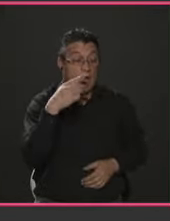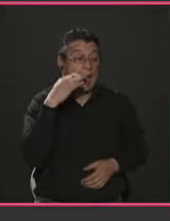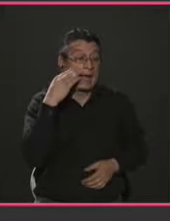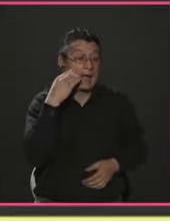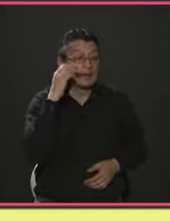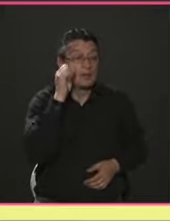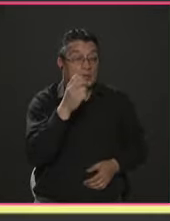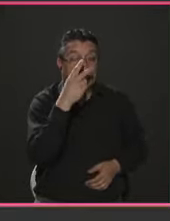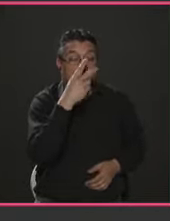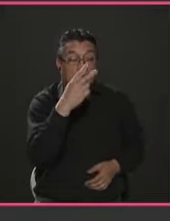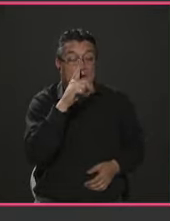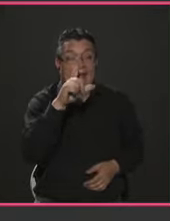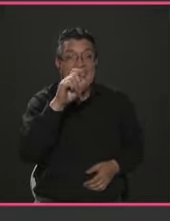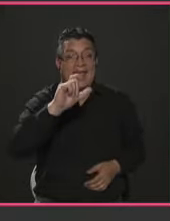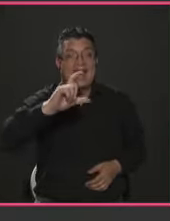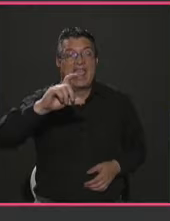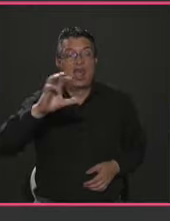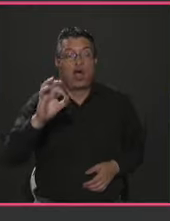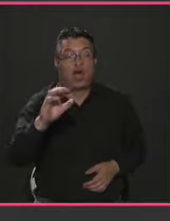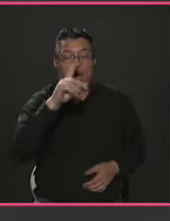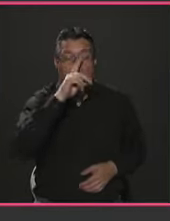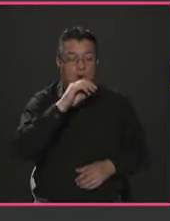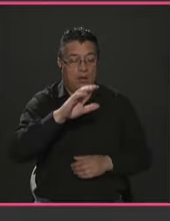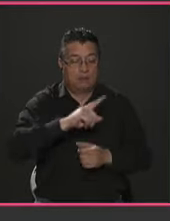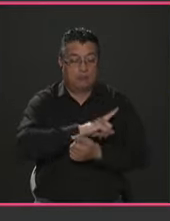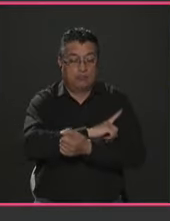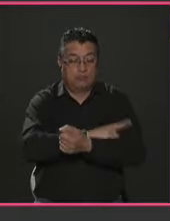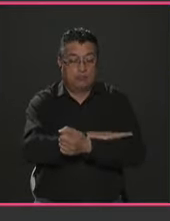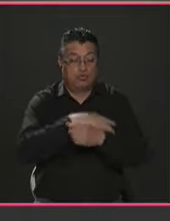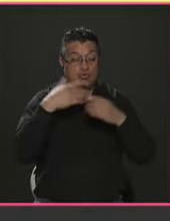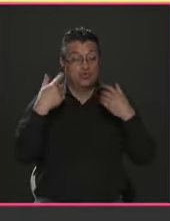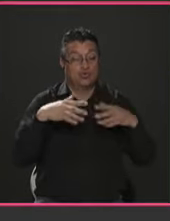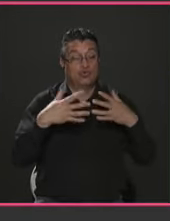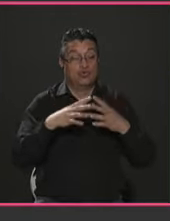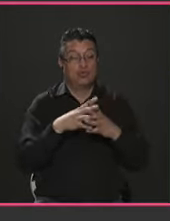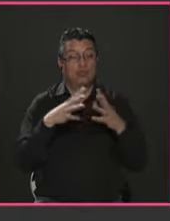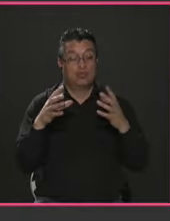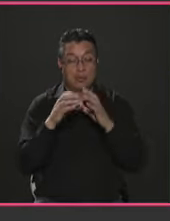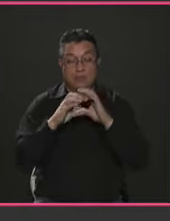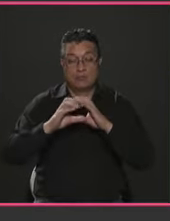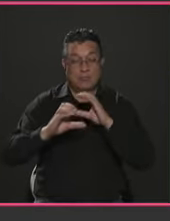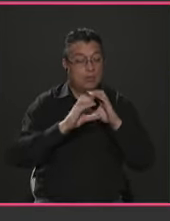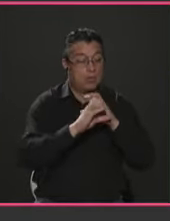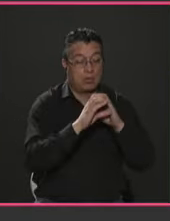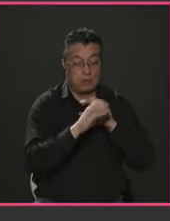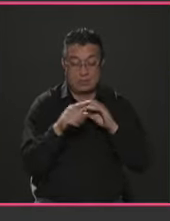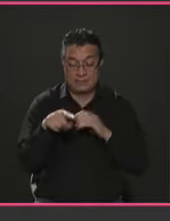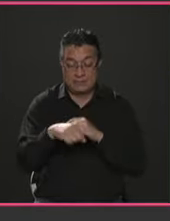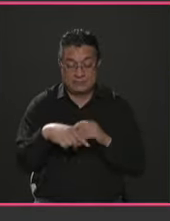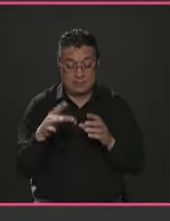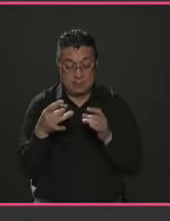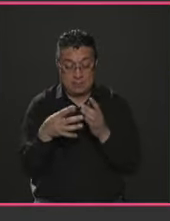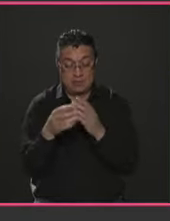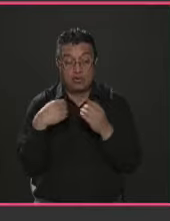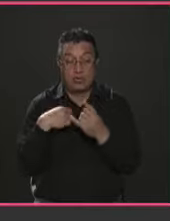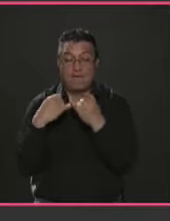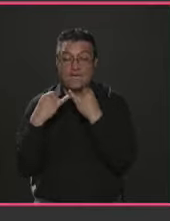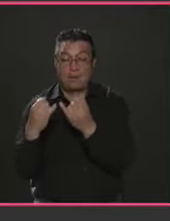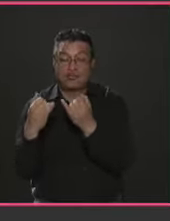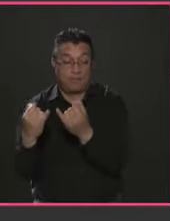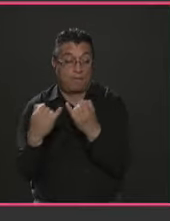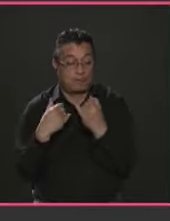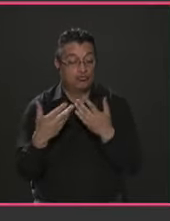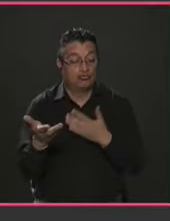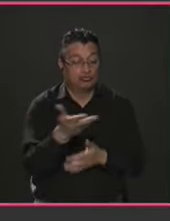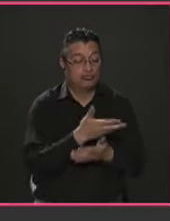podría ver como pisan Lego que tienen super poderes pisan LEGO que se empiezan a comunicar entre ellas dice ya yo te voy a pasar información de un lado para